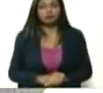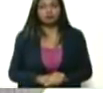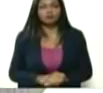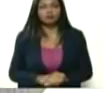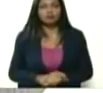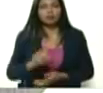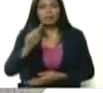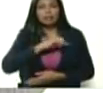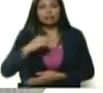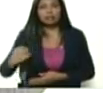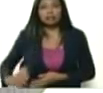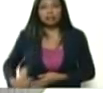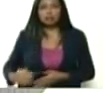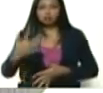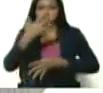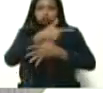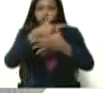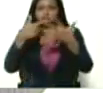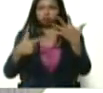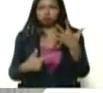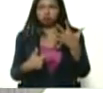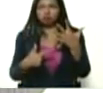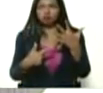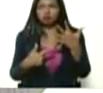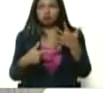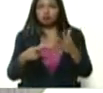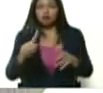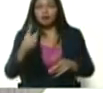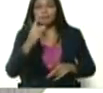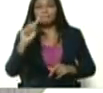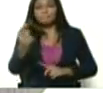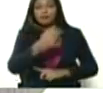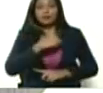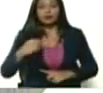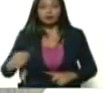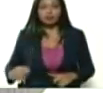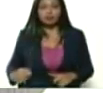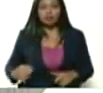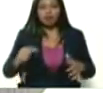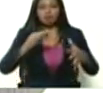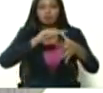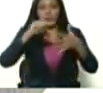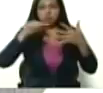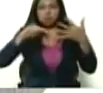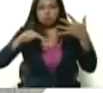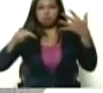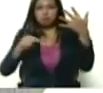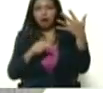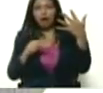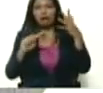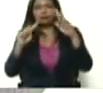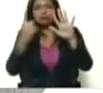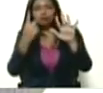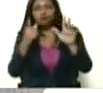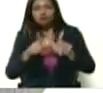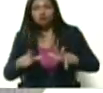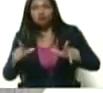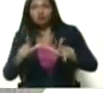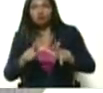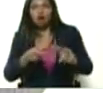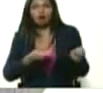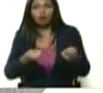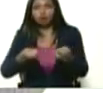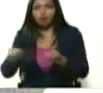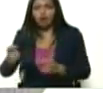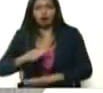Popular China. Fíjense cómo pasó de estar en el epicentro de esta pandemia en su origen, y ya China ha logrado